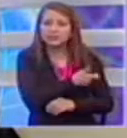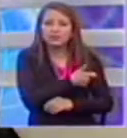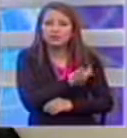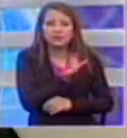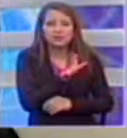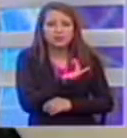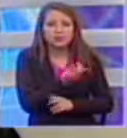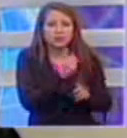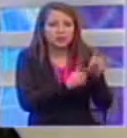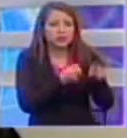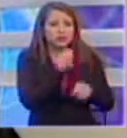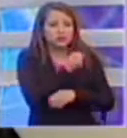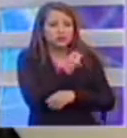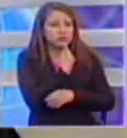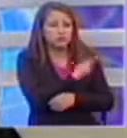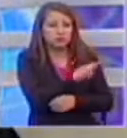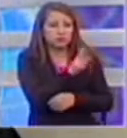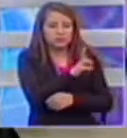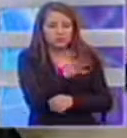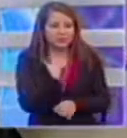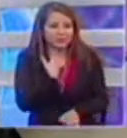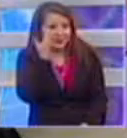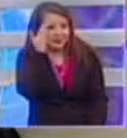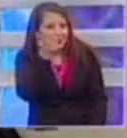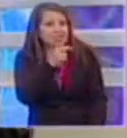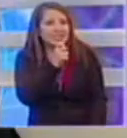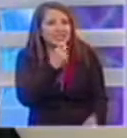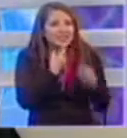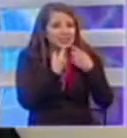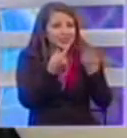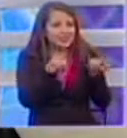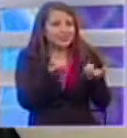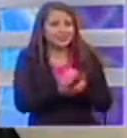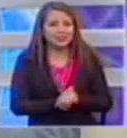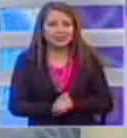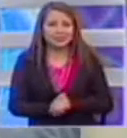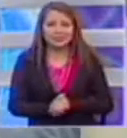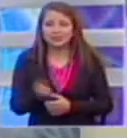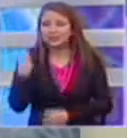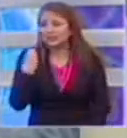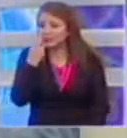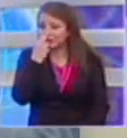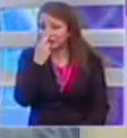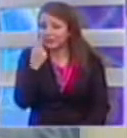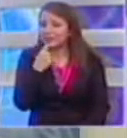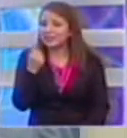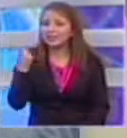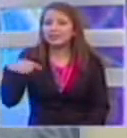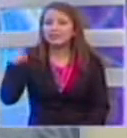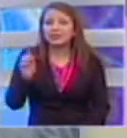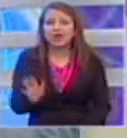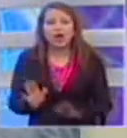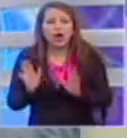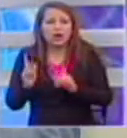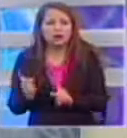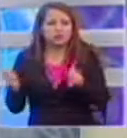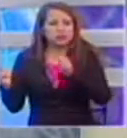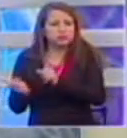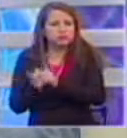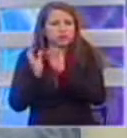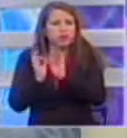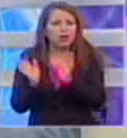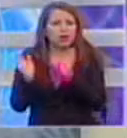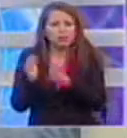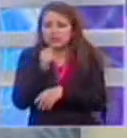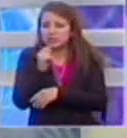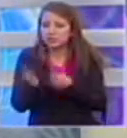Hay voceros de Alianza País que han dicho, no sabemos quién hizo la cuña. Lo más gracioso es que dicen que fue una casualidad el encuentro entre